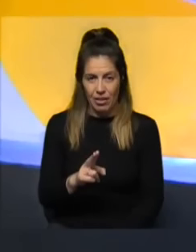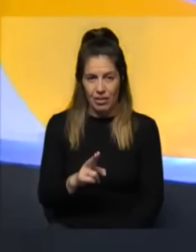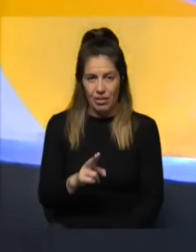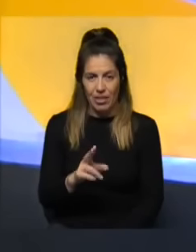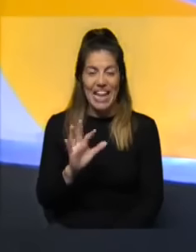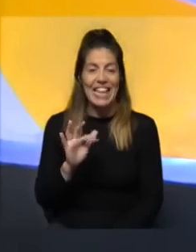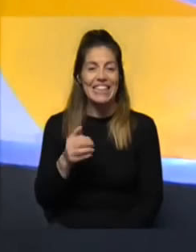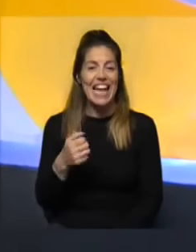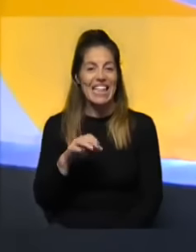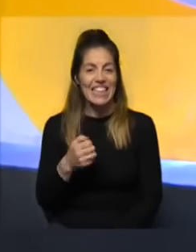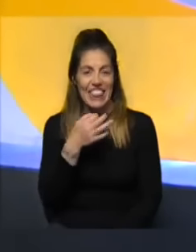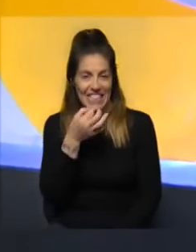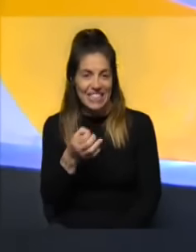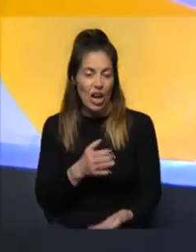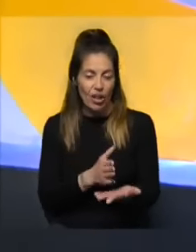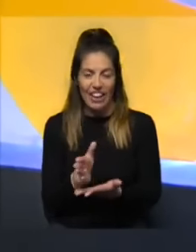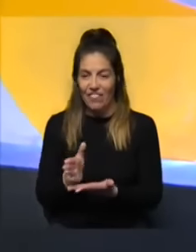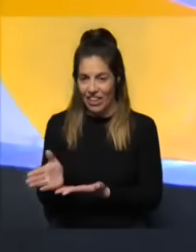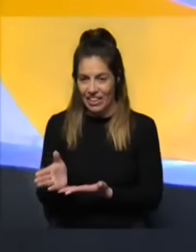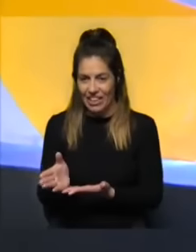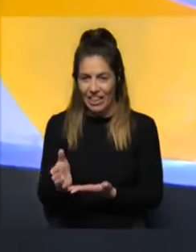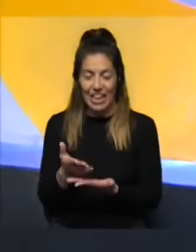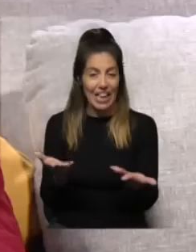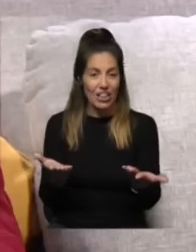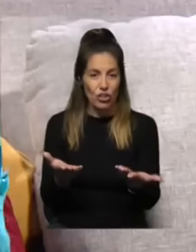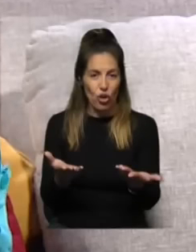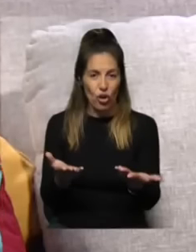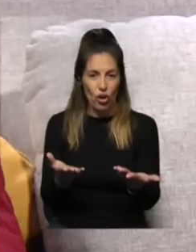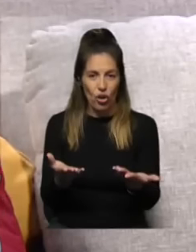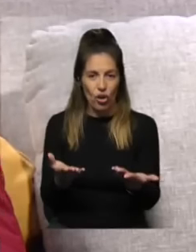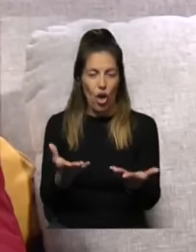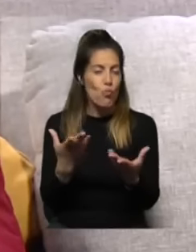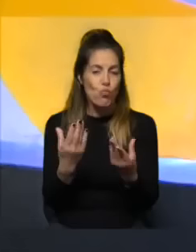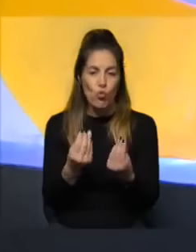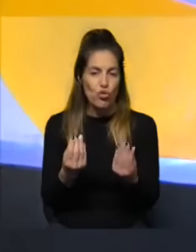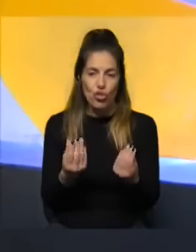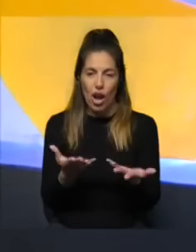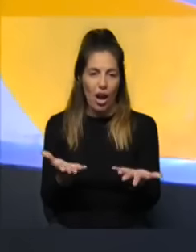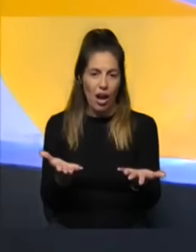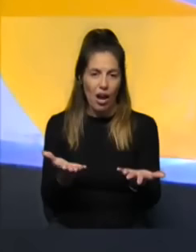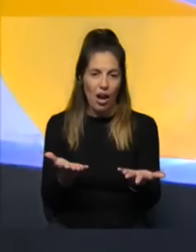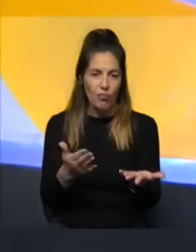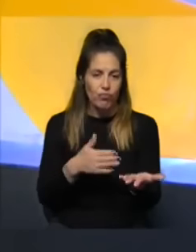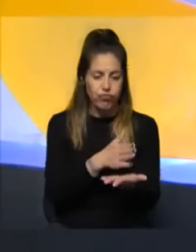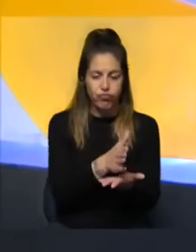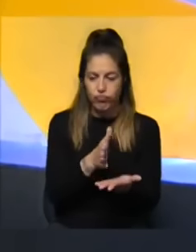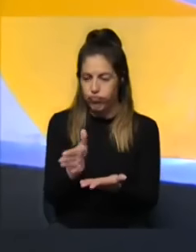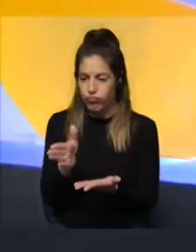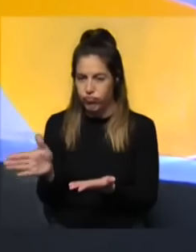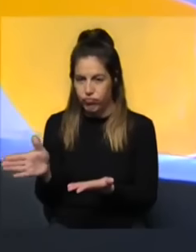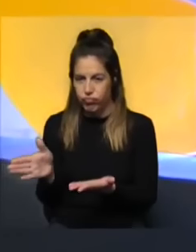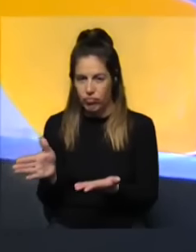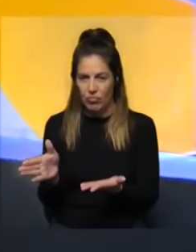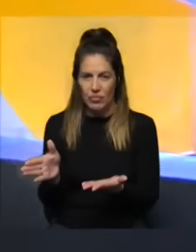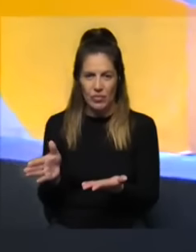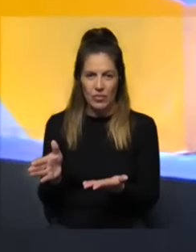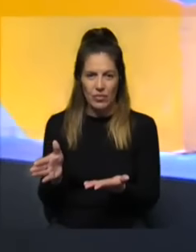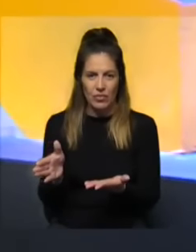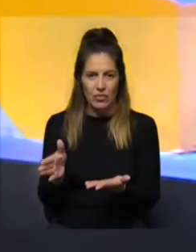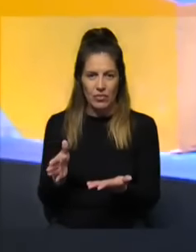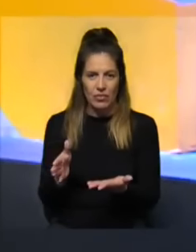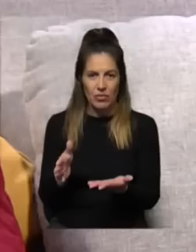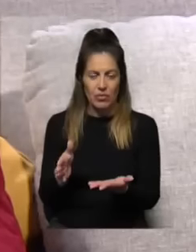Tania decía que tenía muchos ribetes. Es como un sol esto. Tiene tantos... ¿cómo se llaman? Rayos